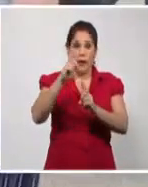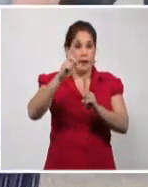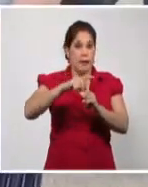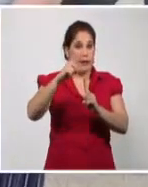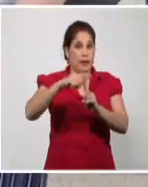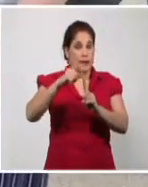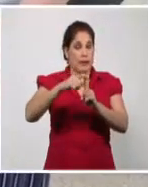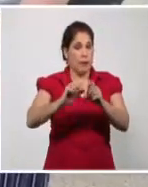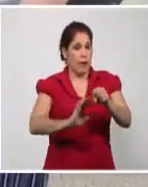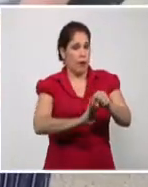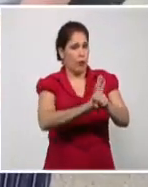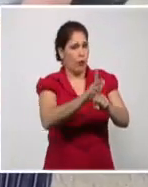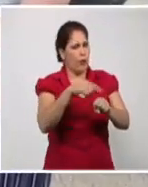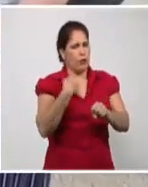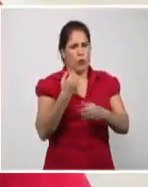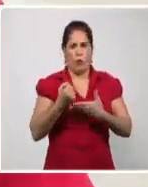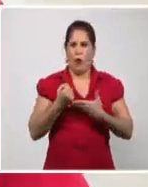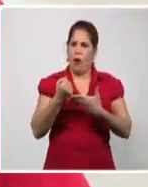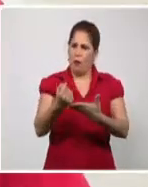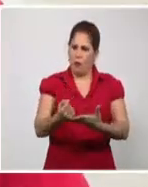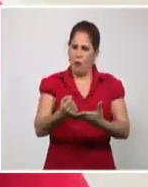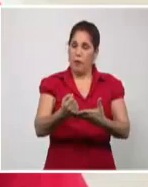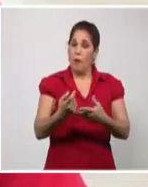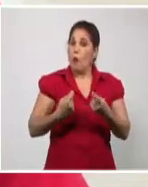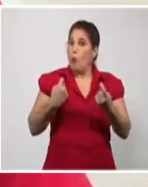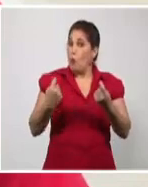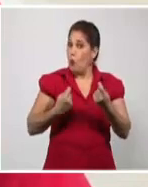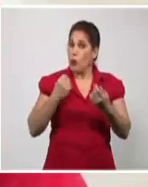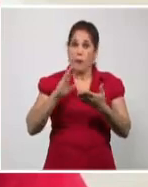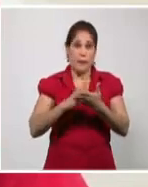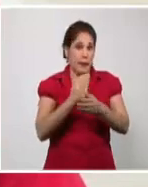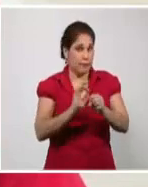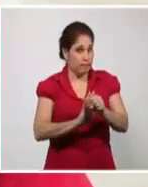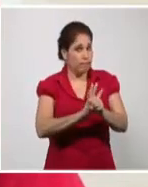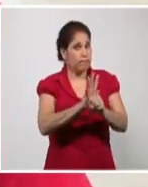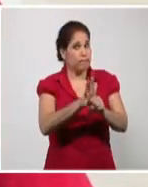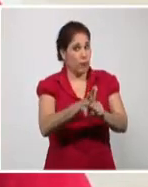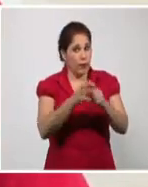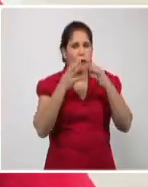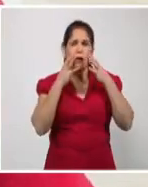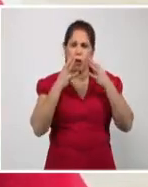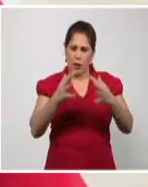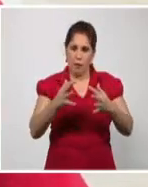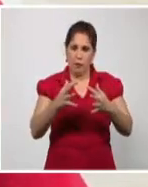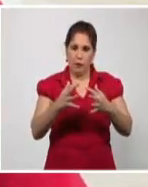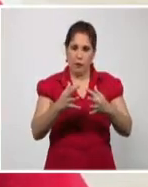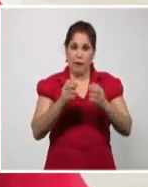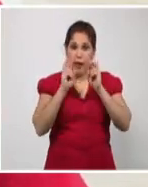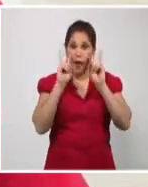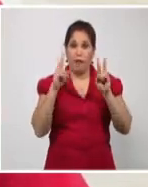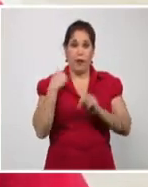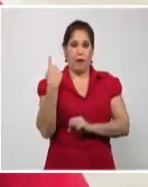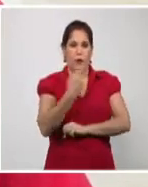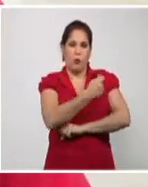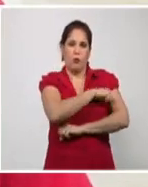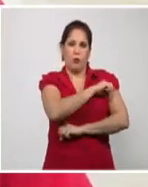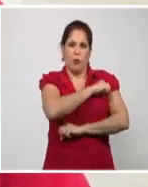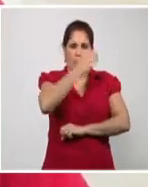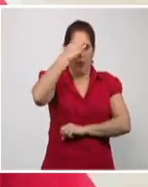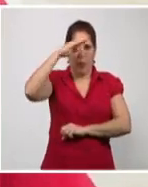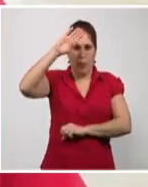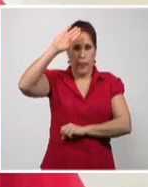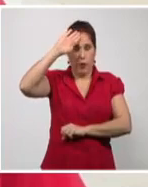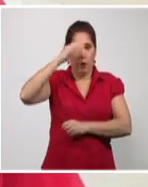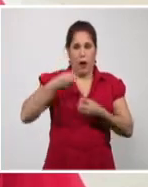la COVID-19. Una batalla en la que está puesto de manifiesto la vida de nuestra nación, en el que se